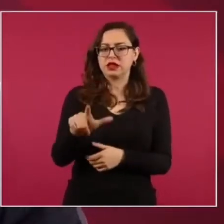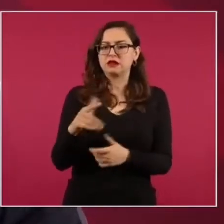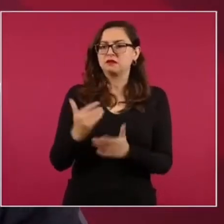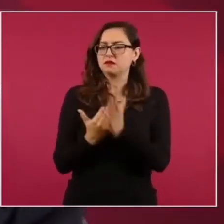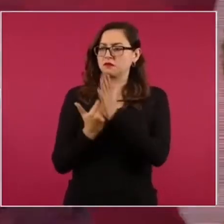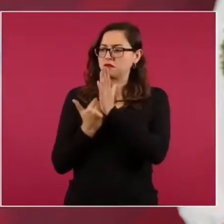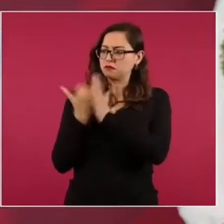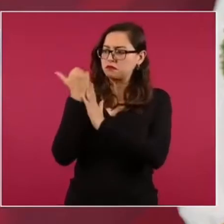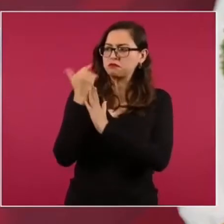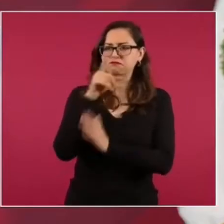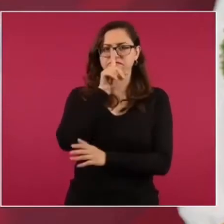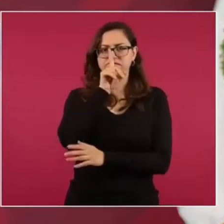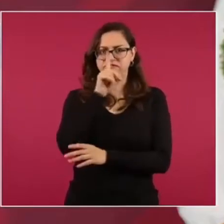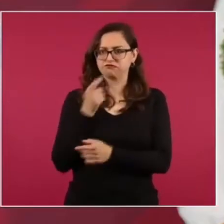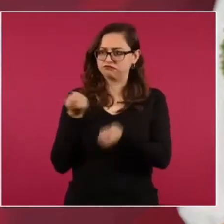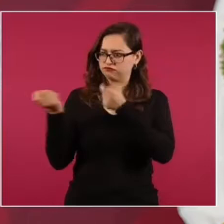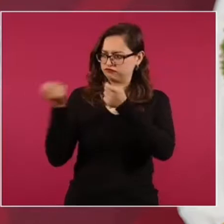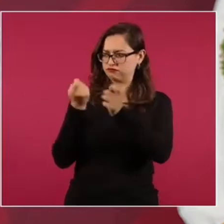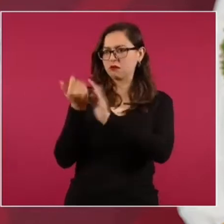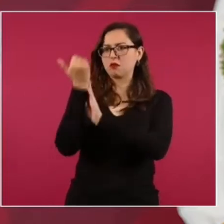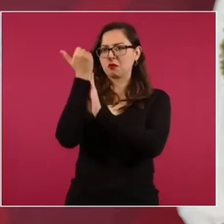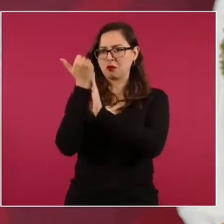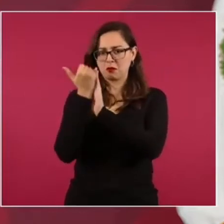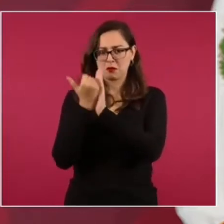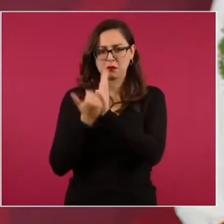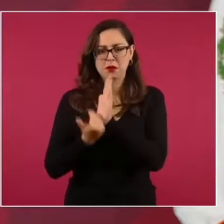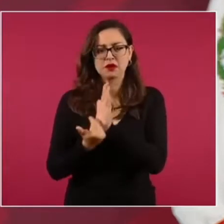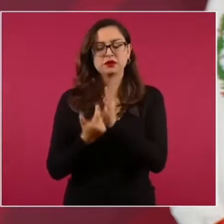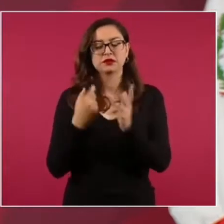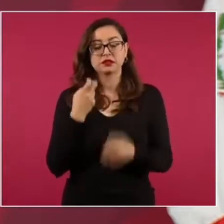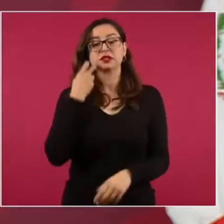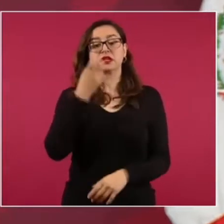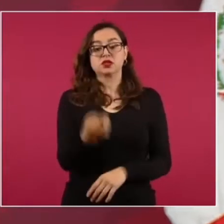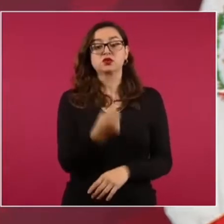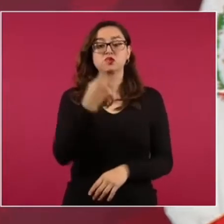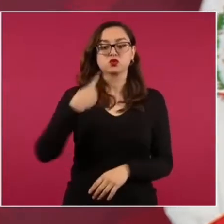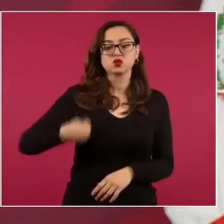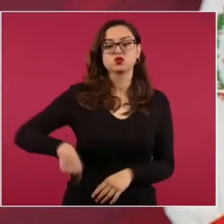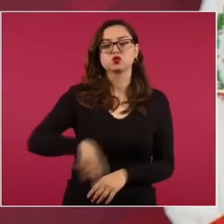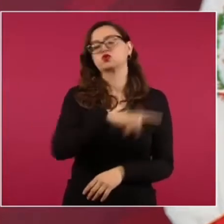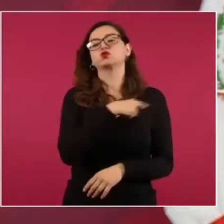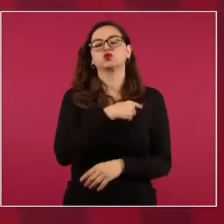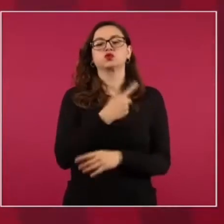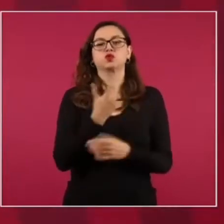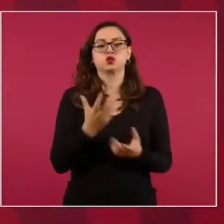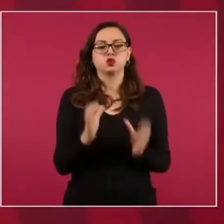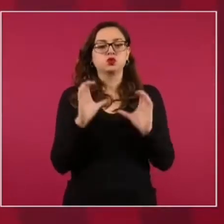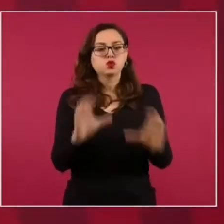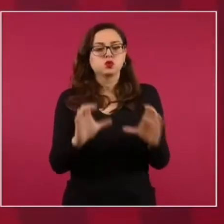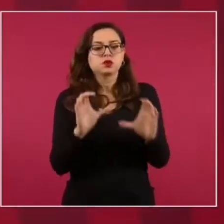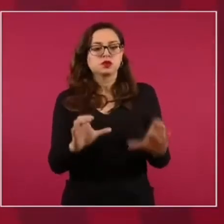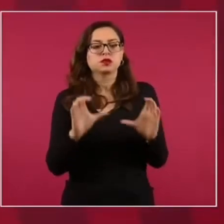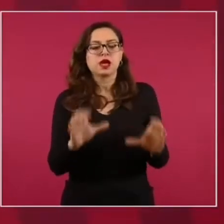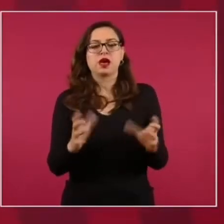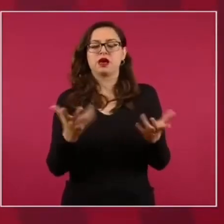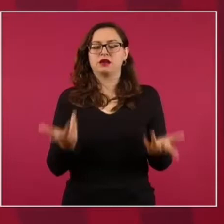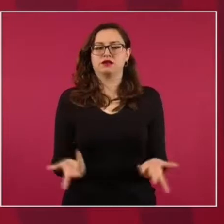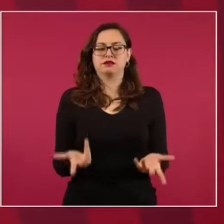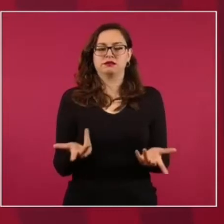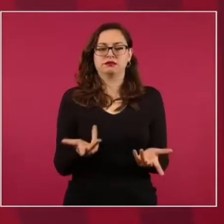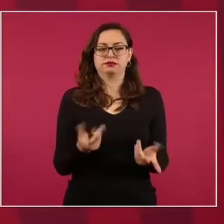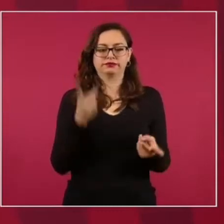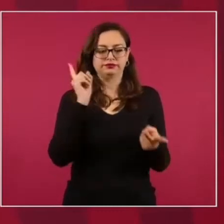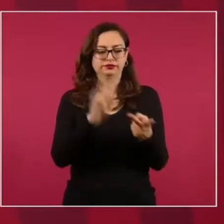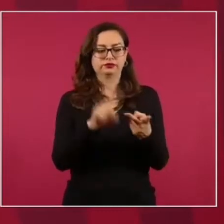Estamos dedicados a cuidar que siga llegando el apoyo a los adultos